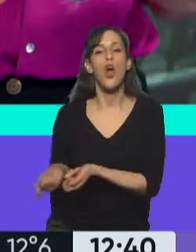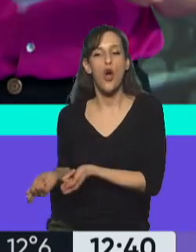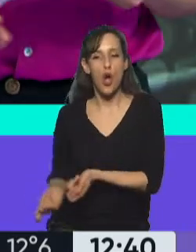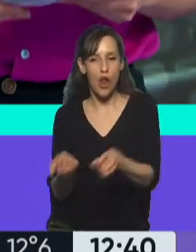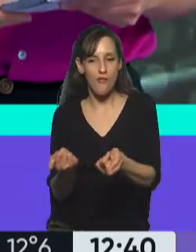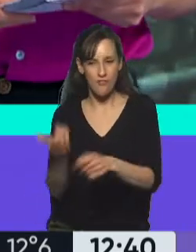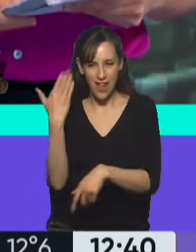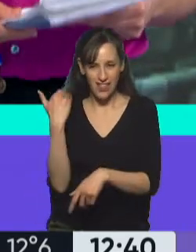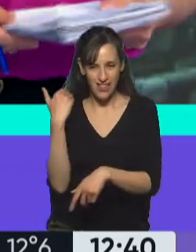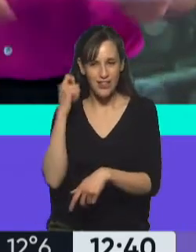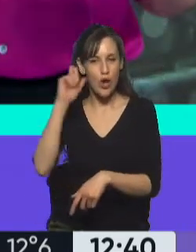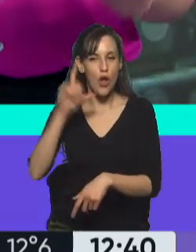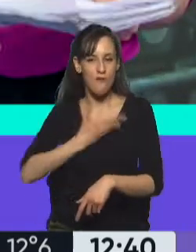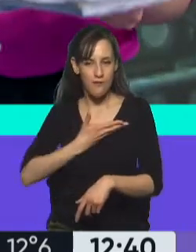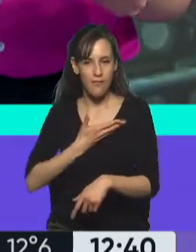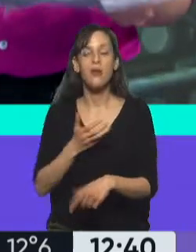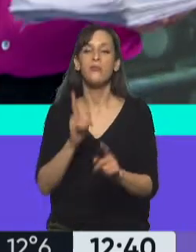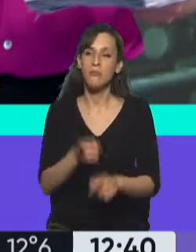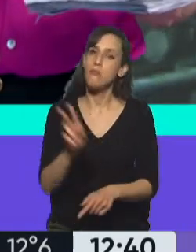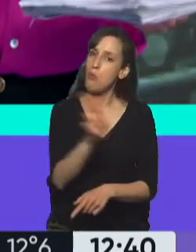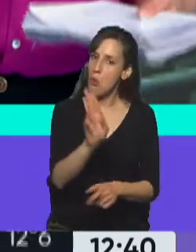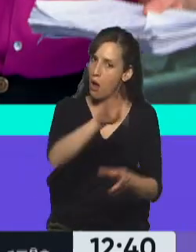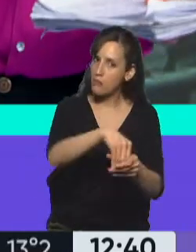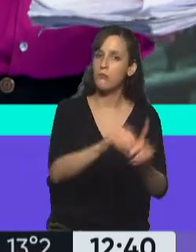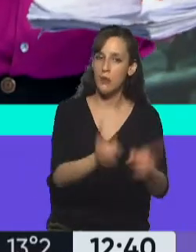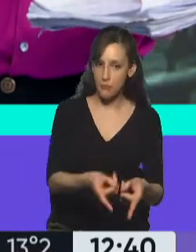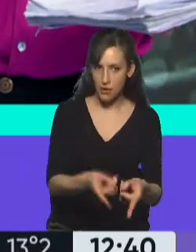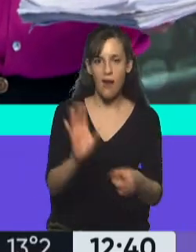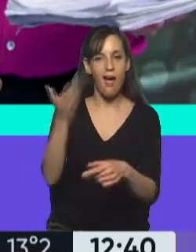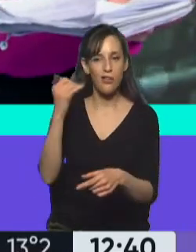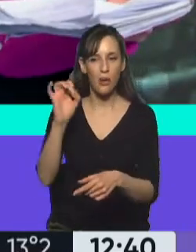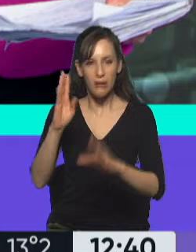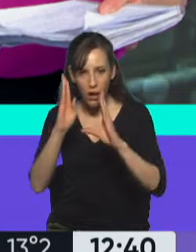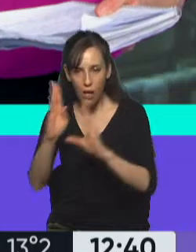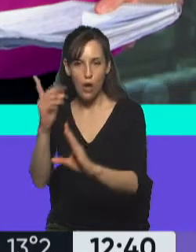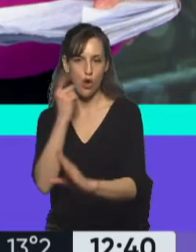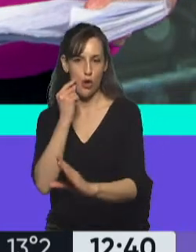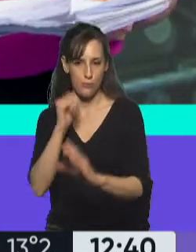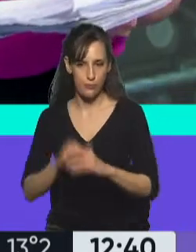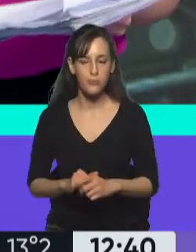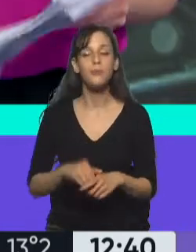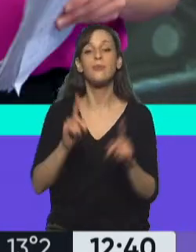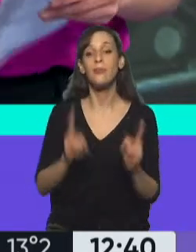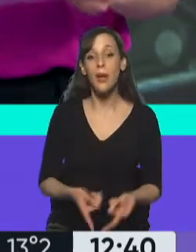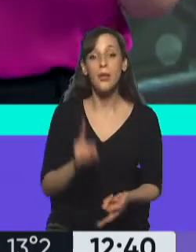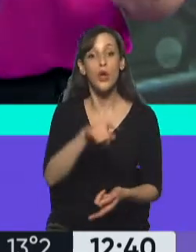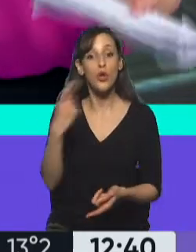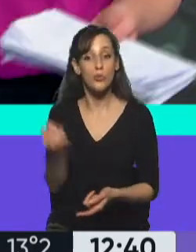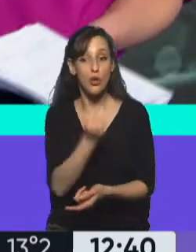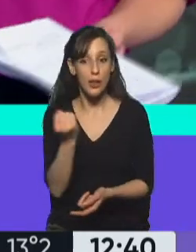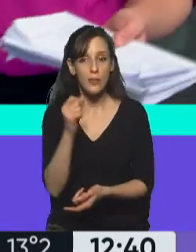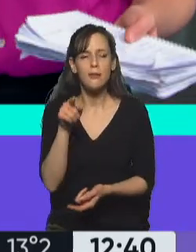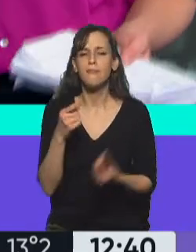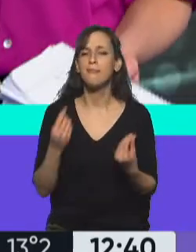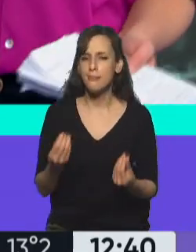existían para varones. Y por otro lado también, y algo muy importante que tiene que ver con lo que vamos a ver a continuación, es la